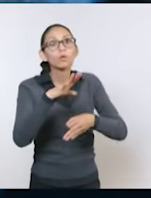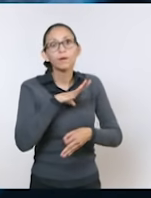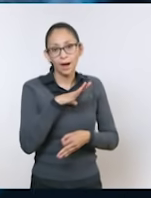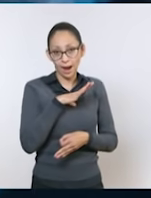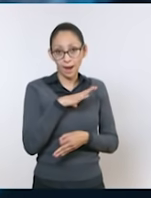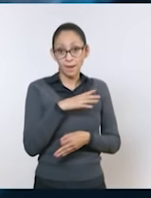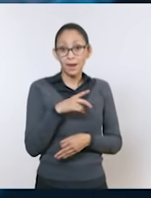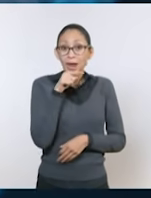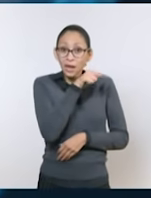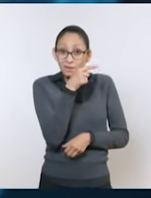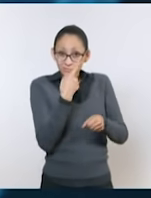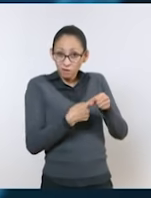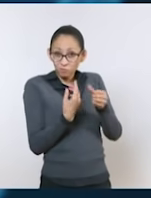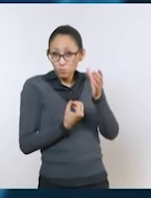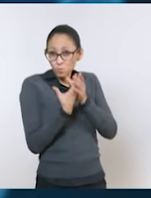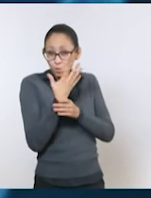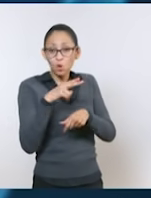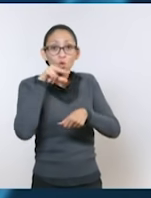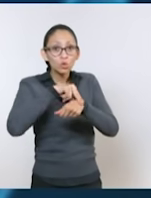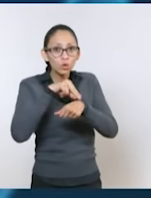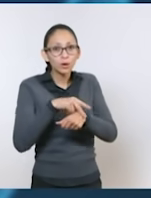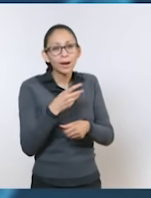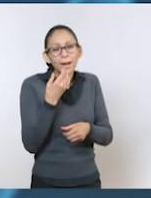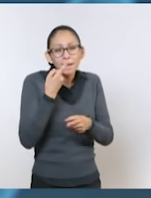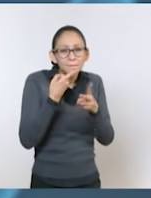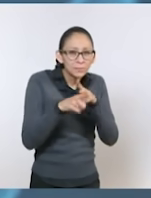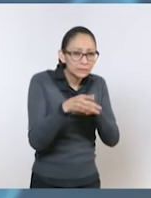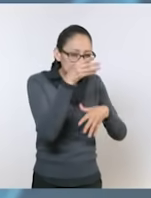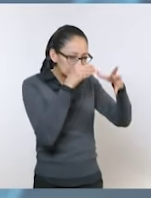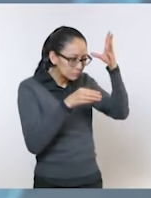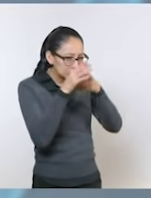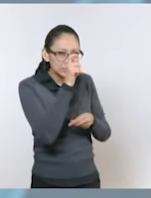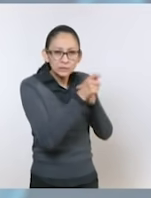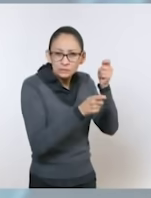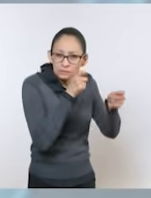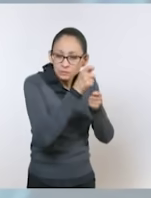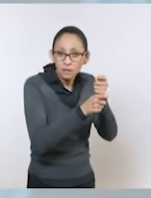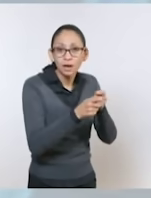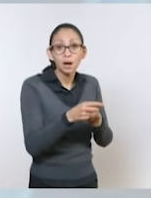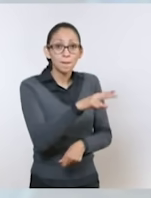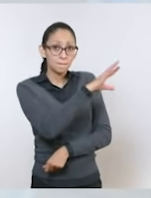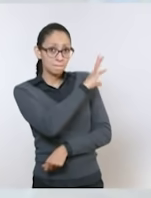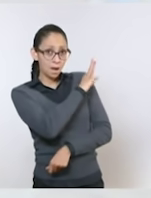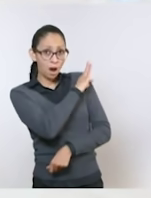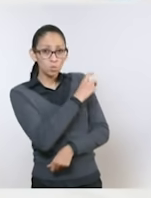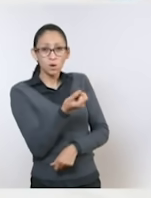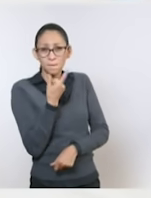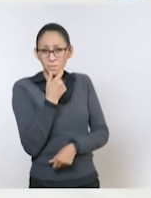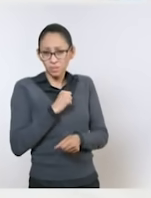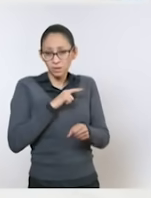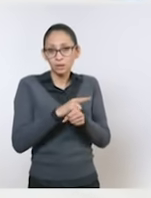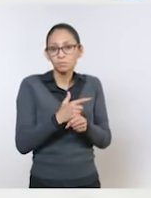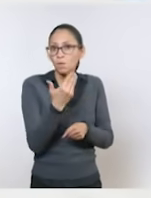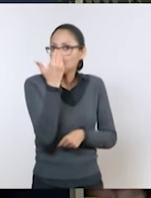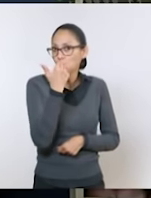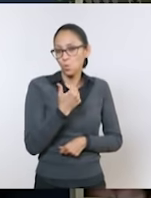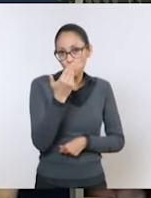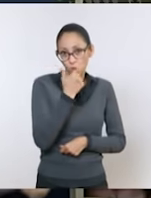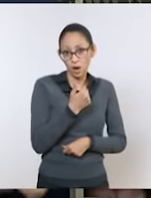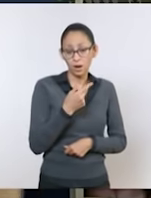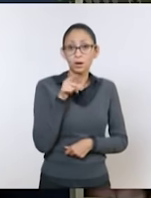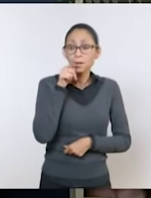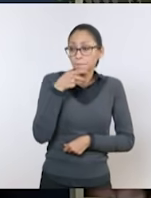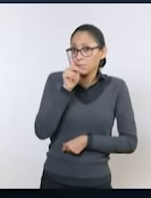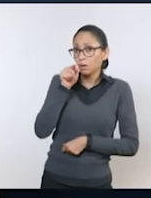una enfermedad nueva y los médicos están aprendiendo sobre ella, todavía no hay una vacuna ni medicamentos especiales